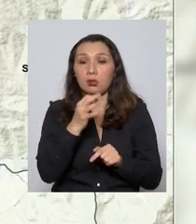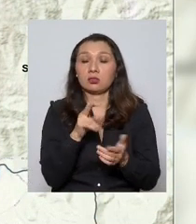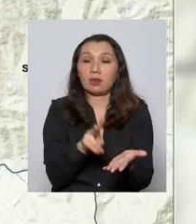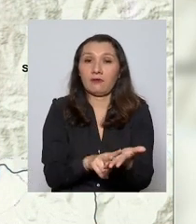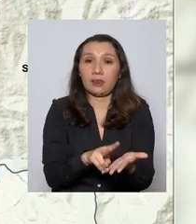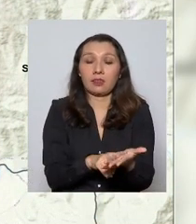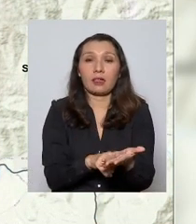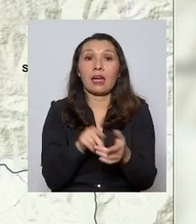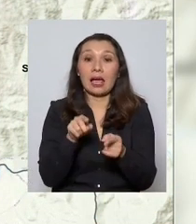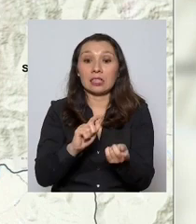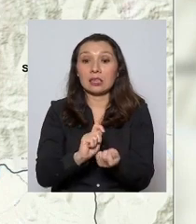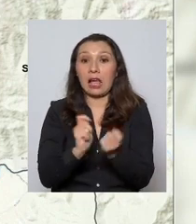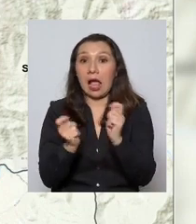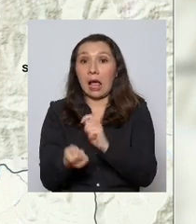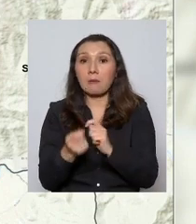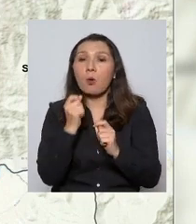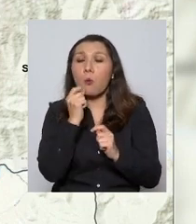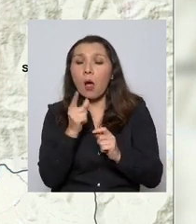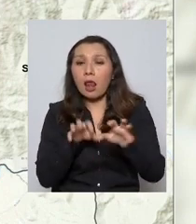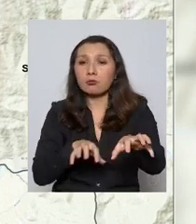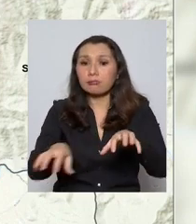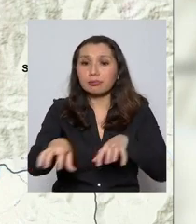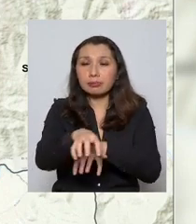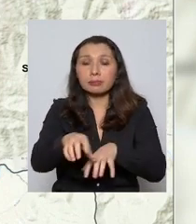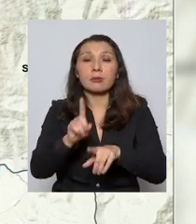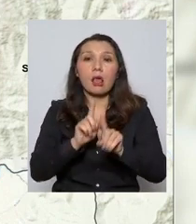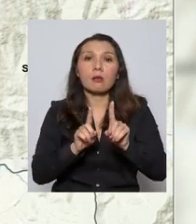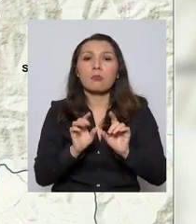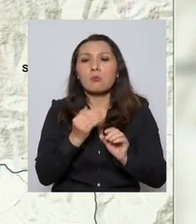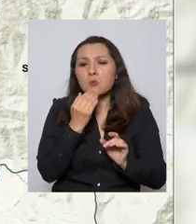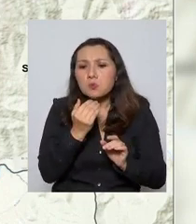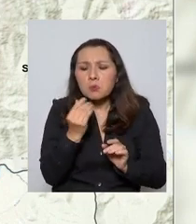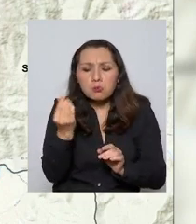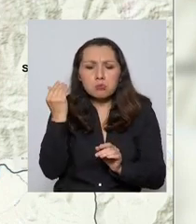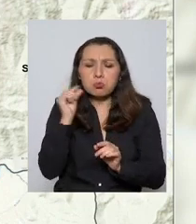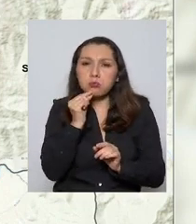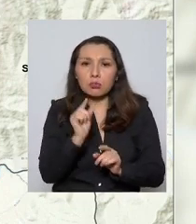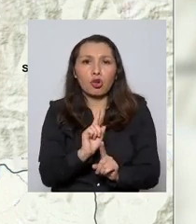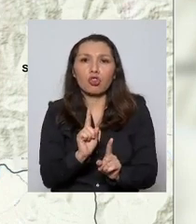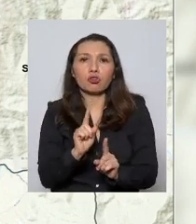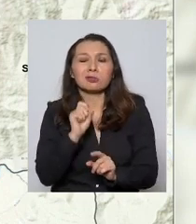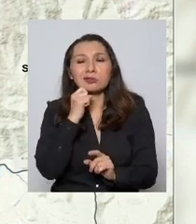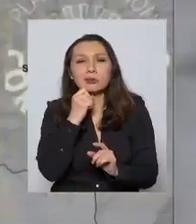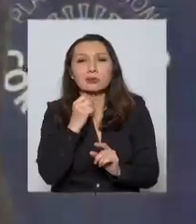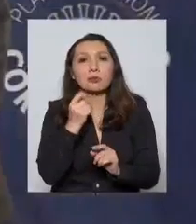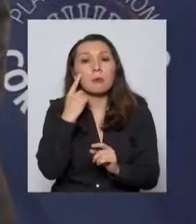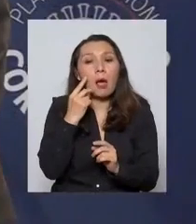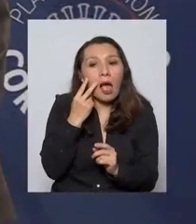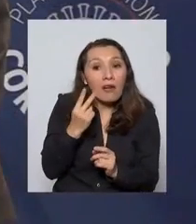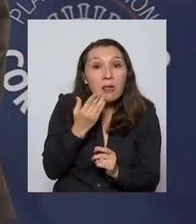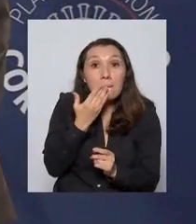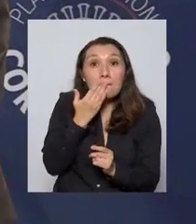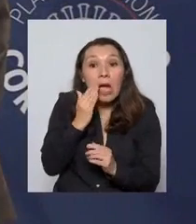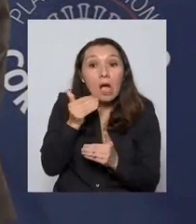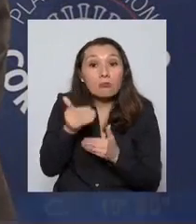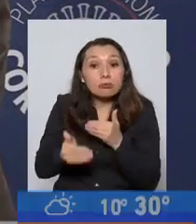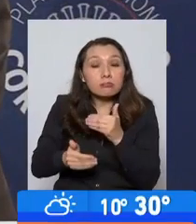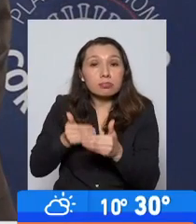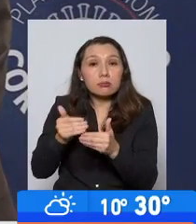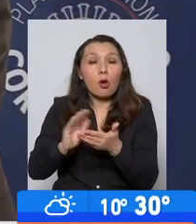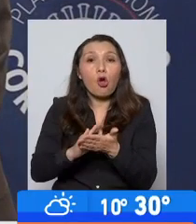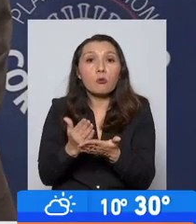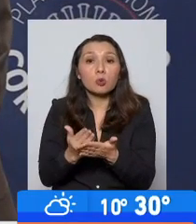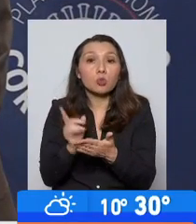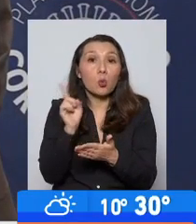realidad, estos cambios han ocurrido muy recientemente, no tiene sentido hasta ver mejor su efecto, sobre todo